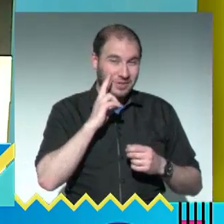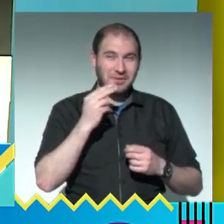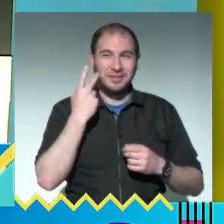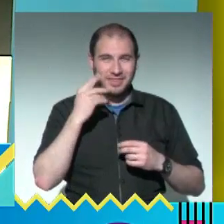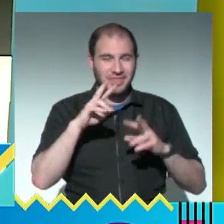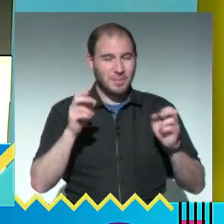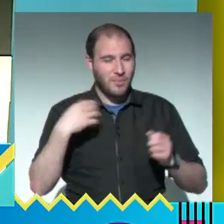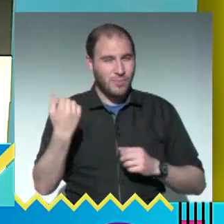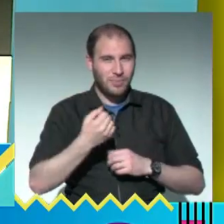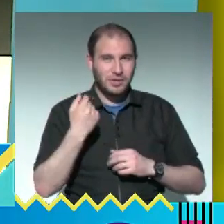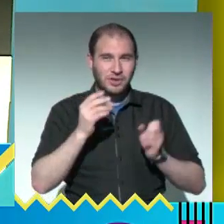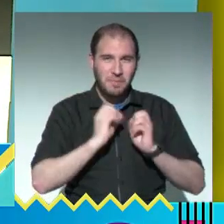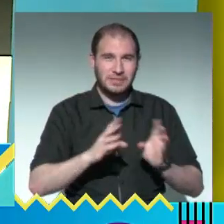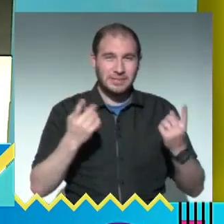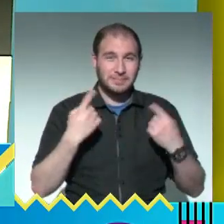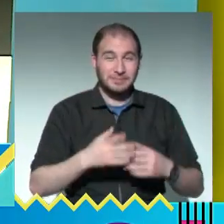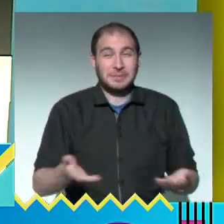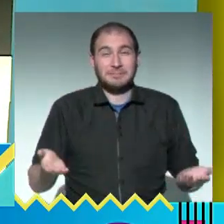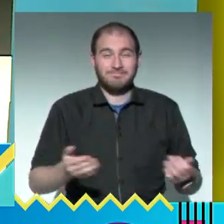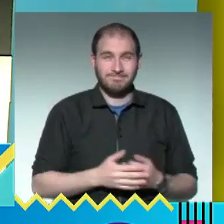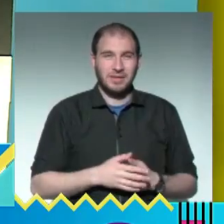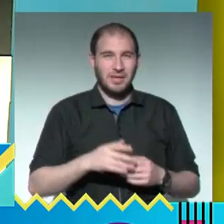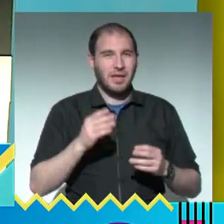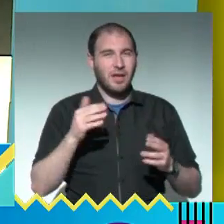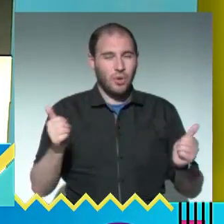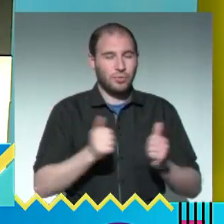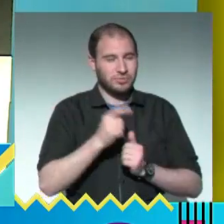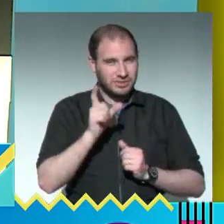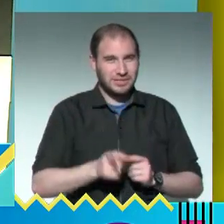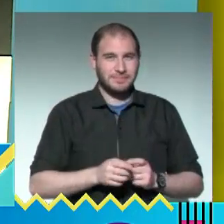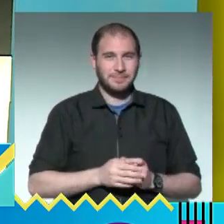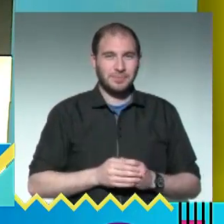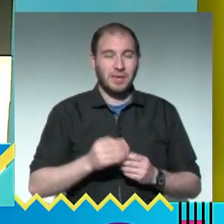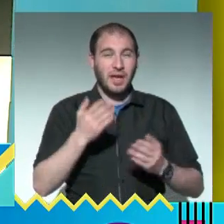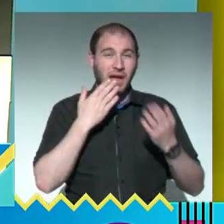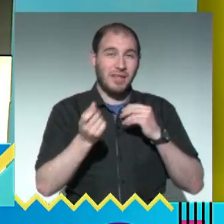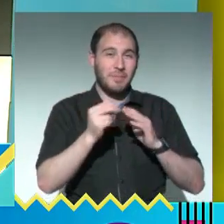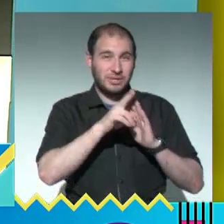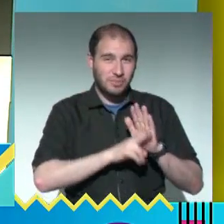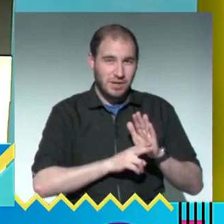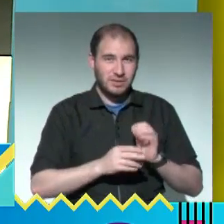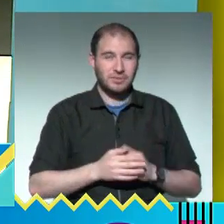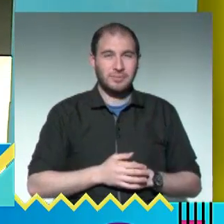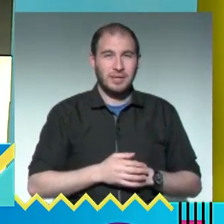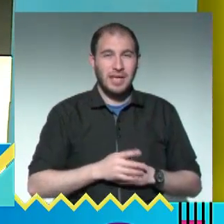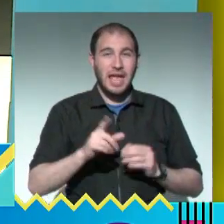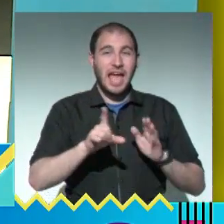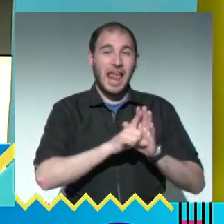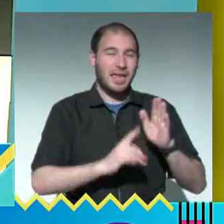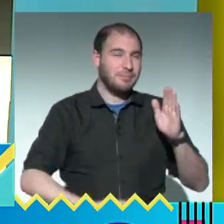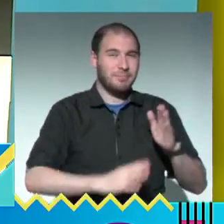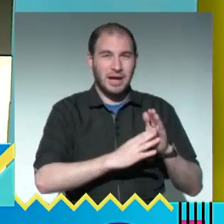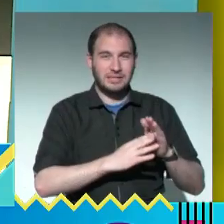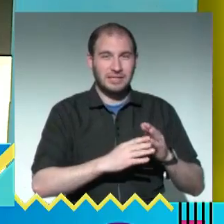Pedazo de tema te tocó para arrancar, pero bueno, vamos a estar muy bien acompañados también para hablar del presupuesto, ¿no? Lo decíamos, esta ley de leyes